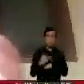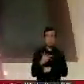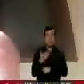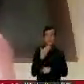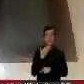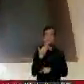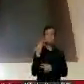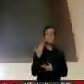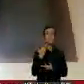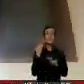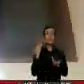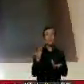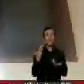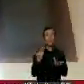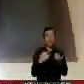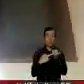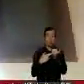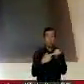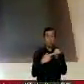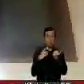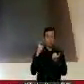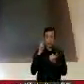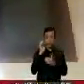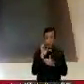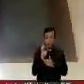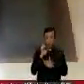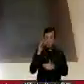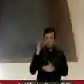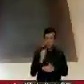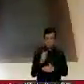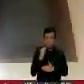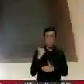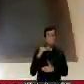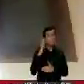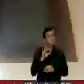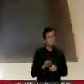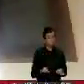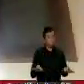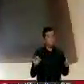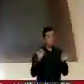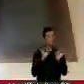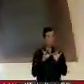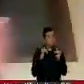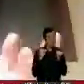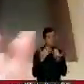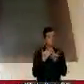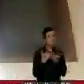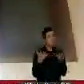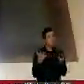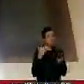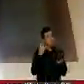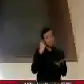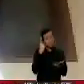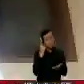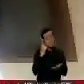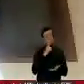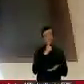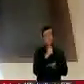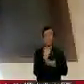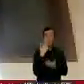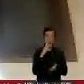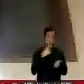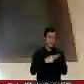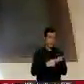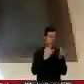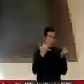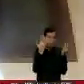Es una parte de los recursos que realmente necesita el país, pero sin embargo son sumamente importantes en este momento, y yo entendería de que luego del debate